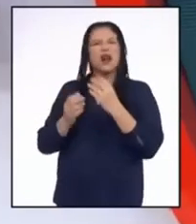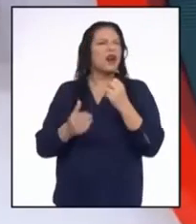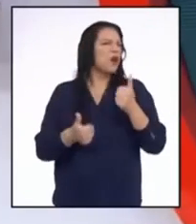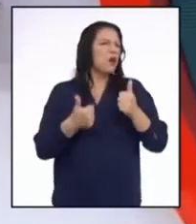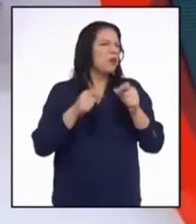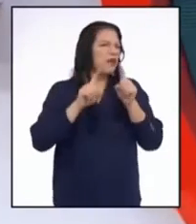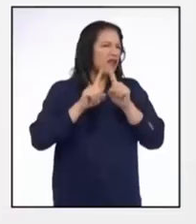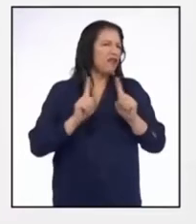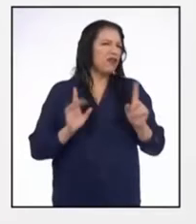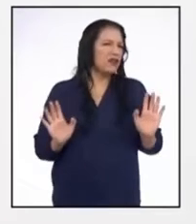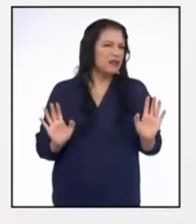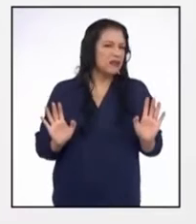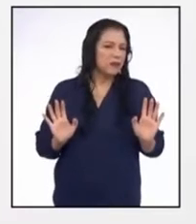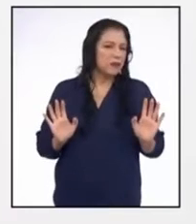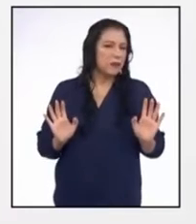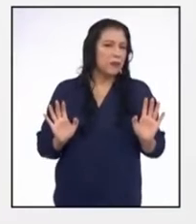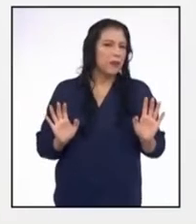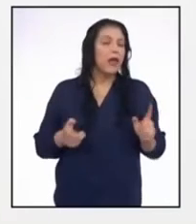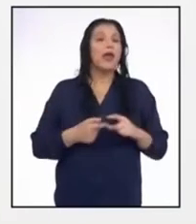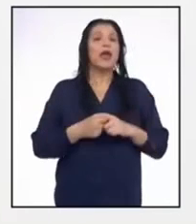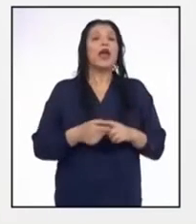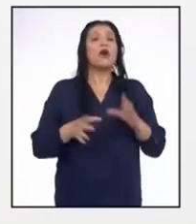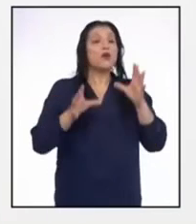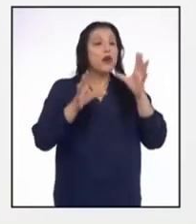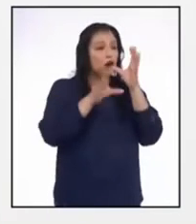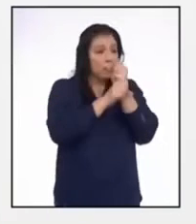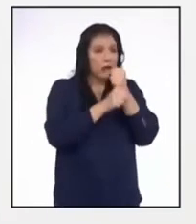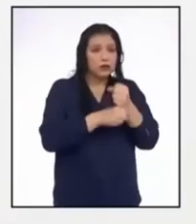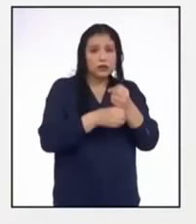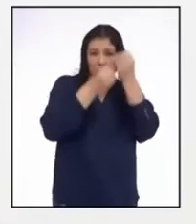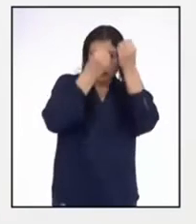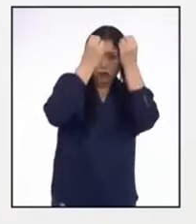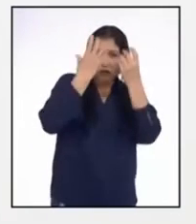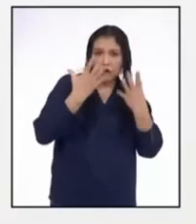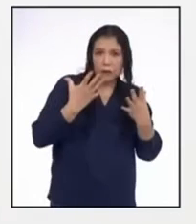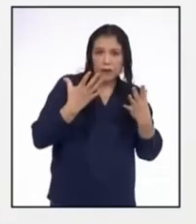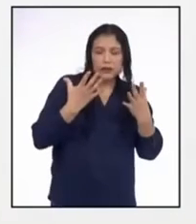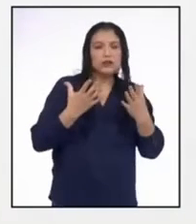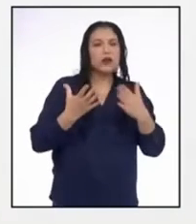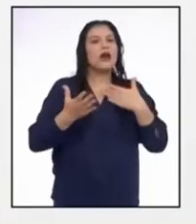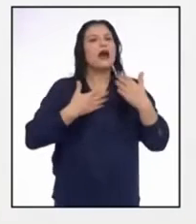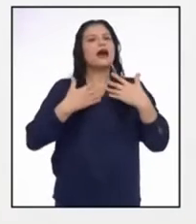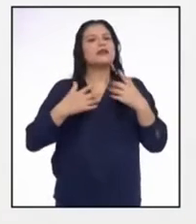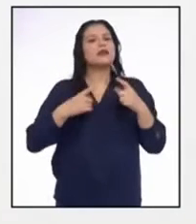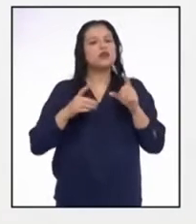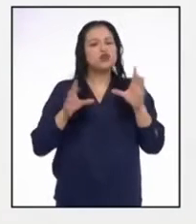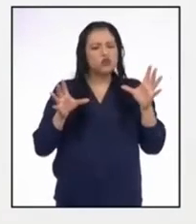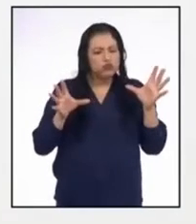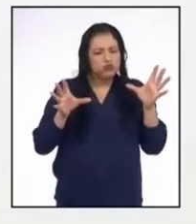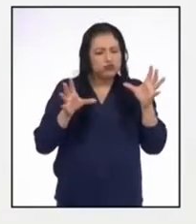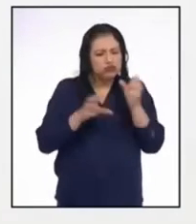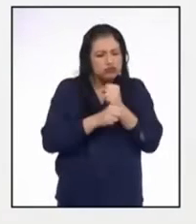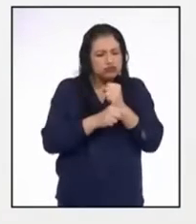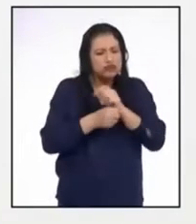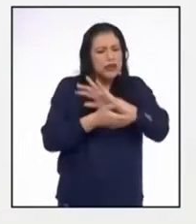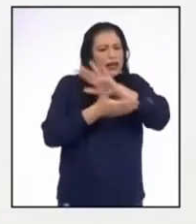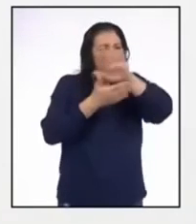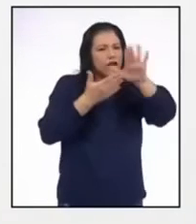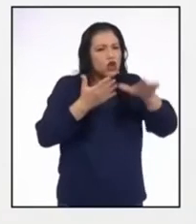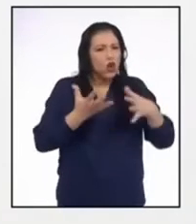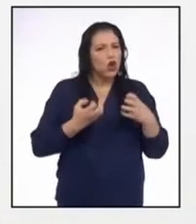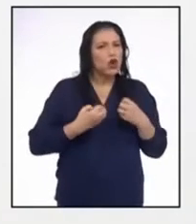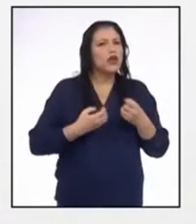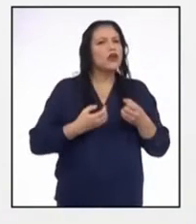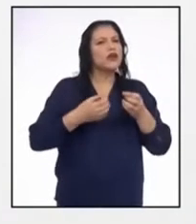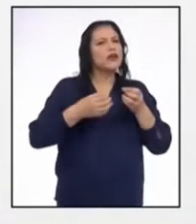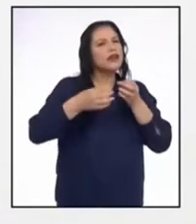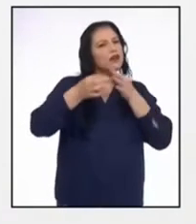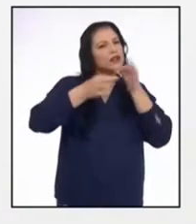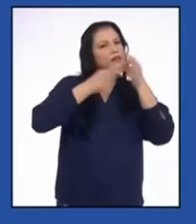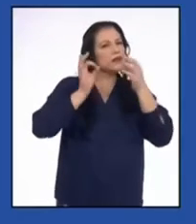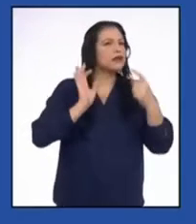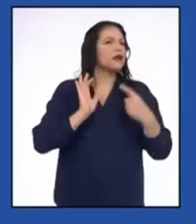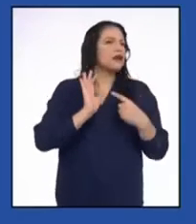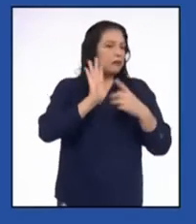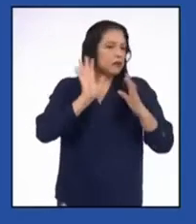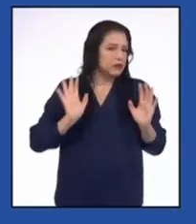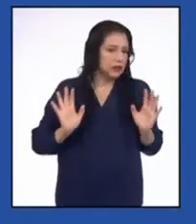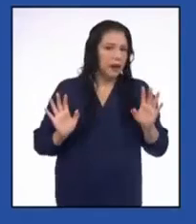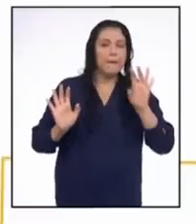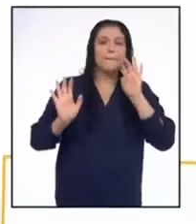eso, profesora? En una conclusión informativa hacemos un breve resumen de lo que queremos transmitir. Por